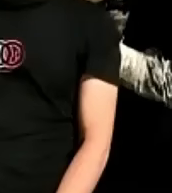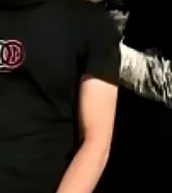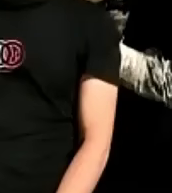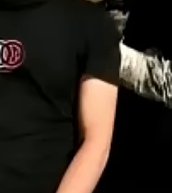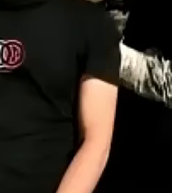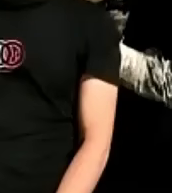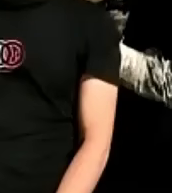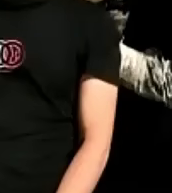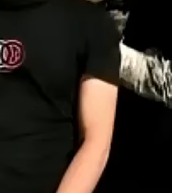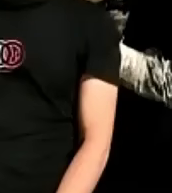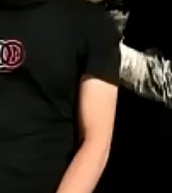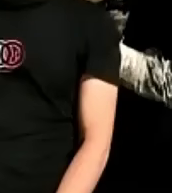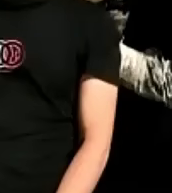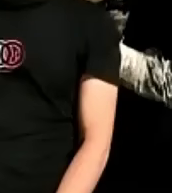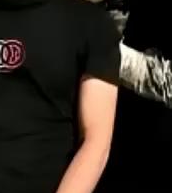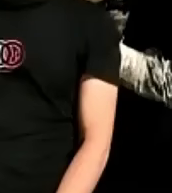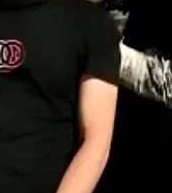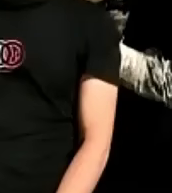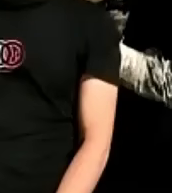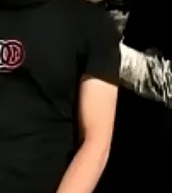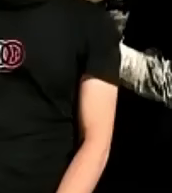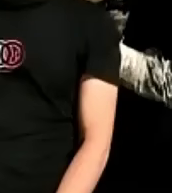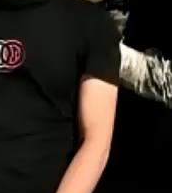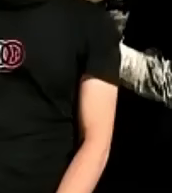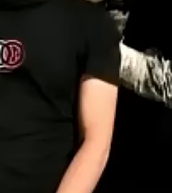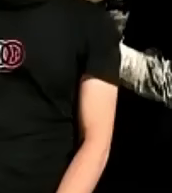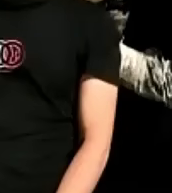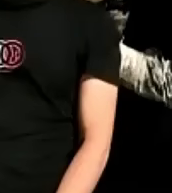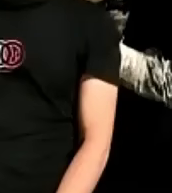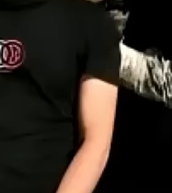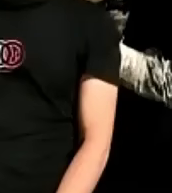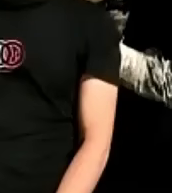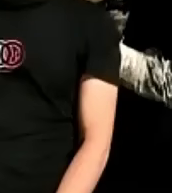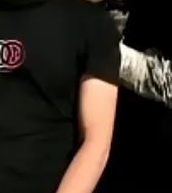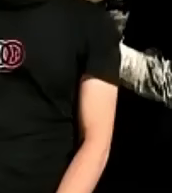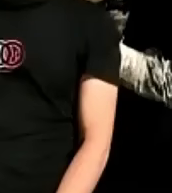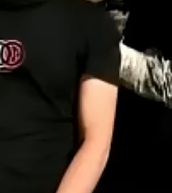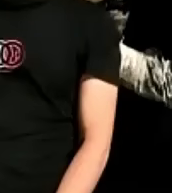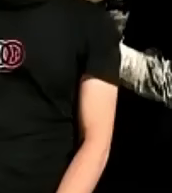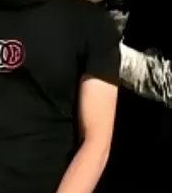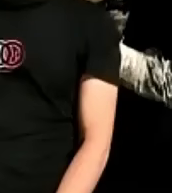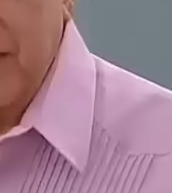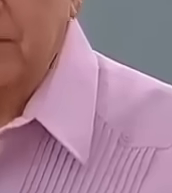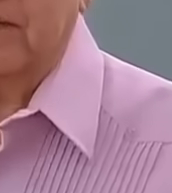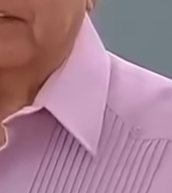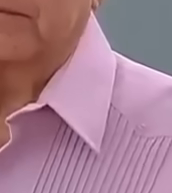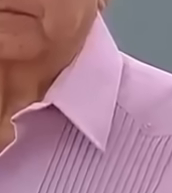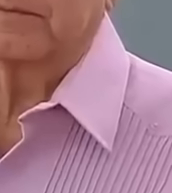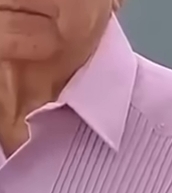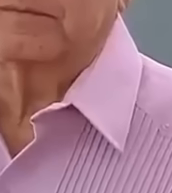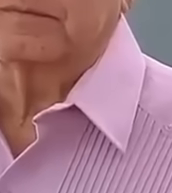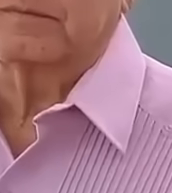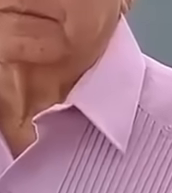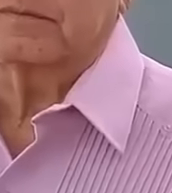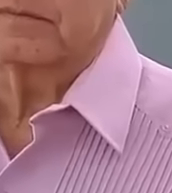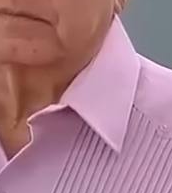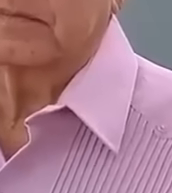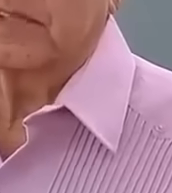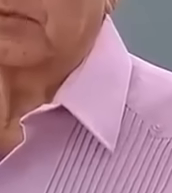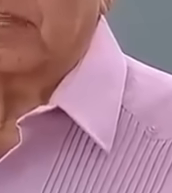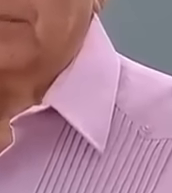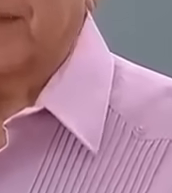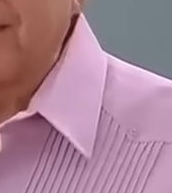de la seguridad de Iván Archibaldo Guzmán, líder del cártel de Sinaloa de la facción de los Chapitos. Al respecto y luego de que el